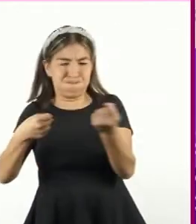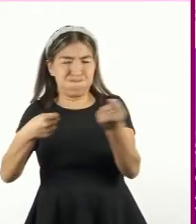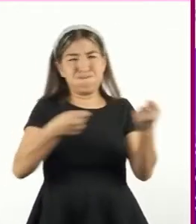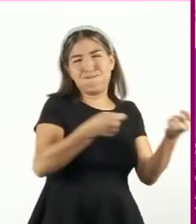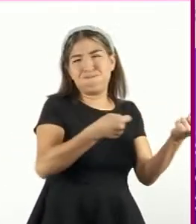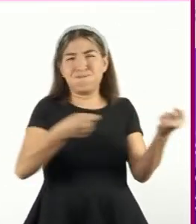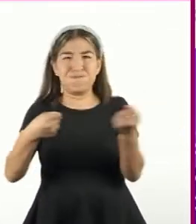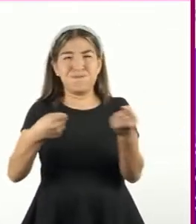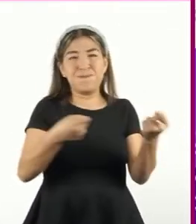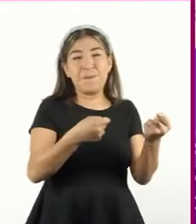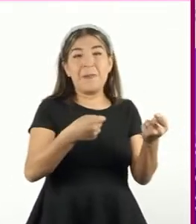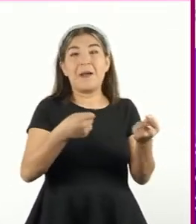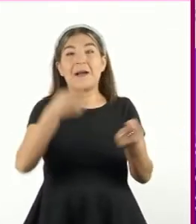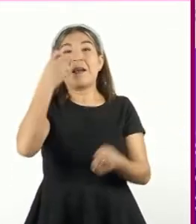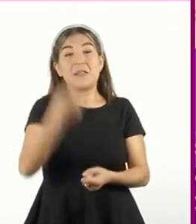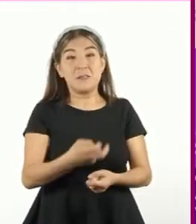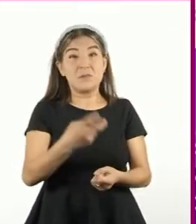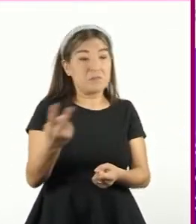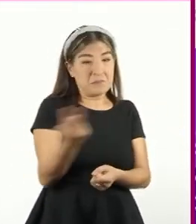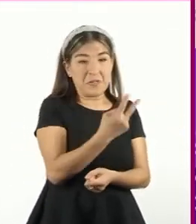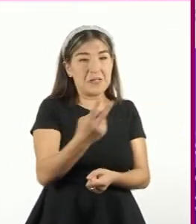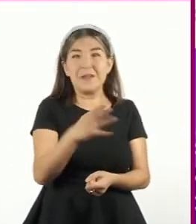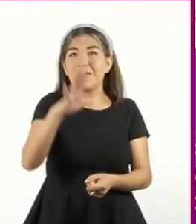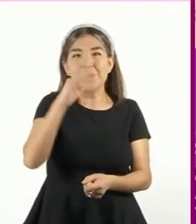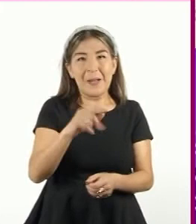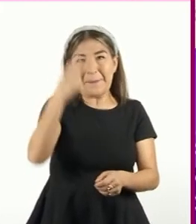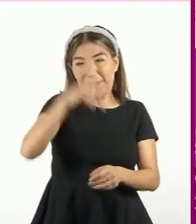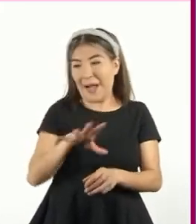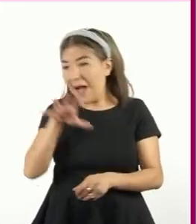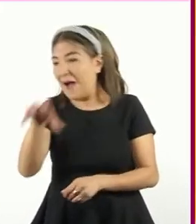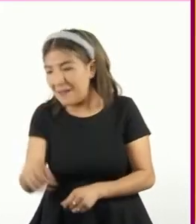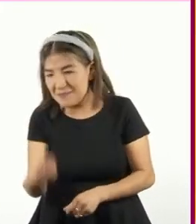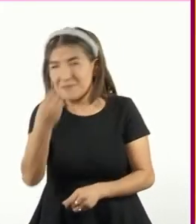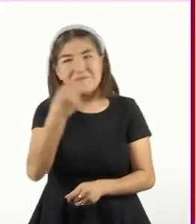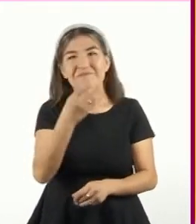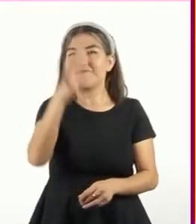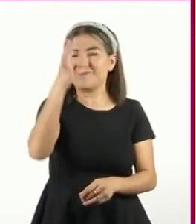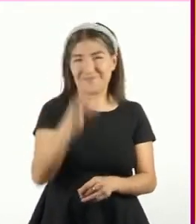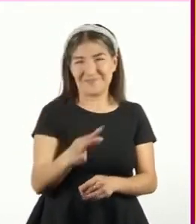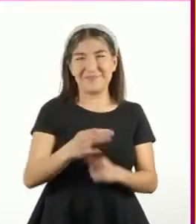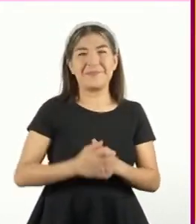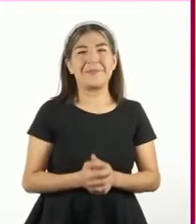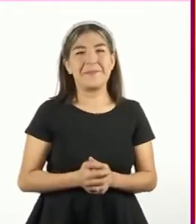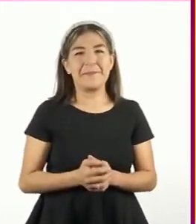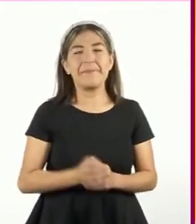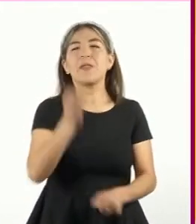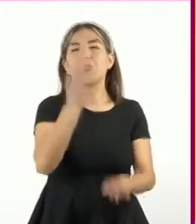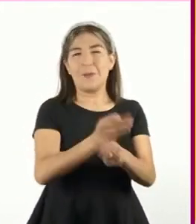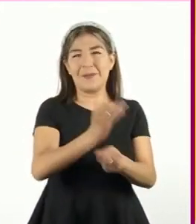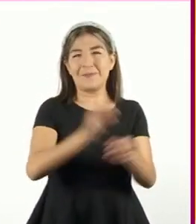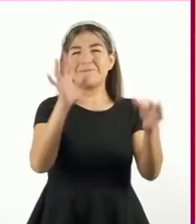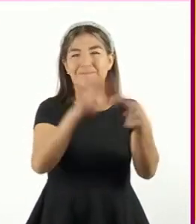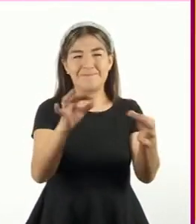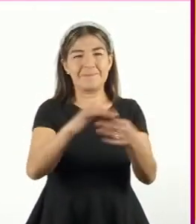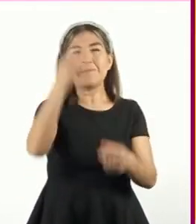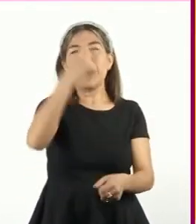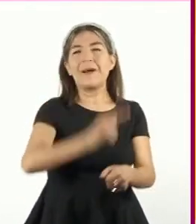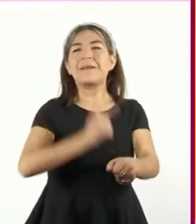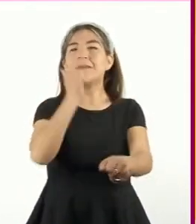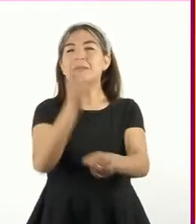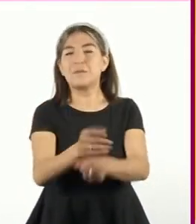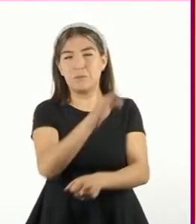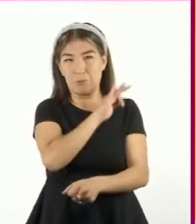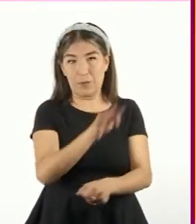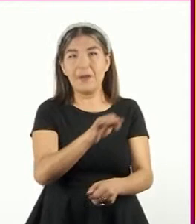otro, pero ninguno podía llegar a su comida. Analicemos la situación para identificar si